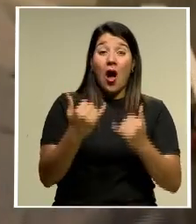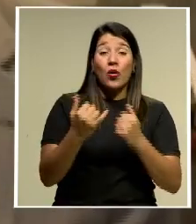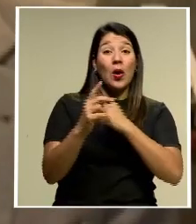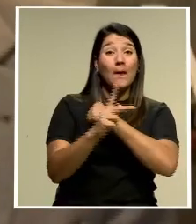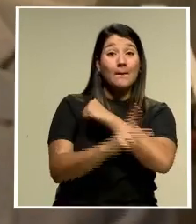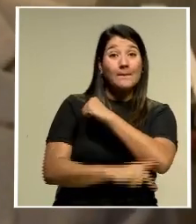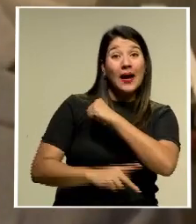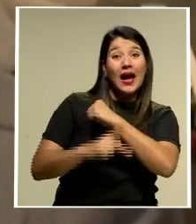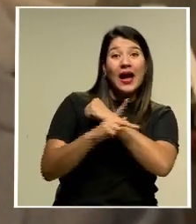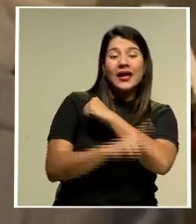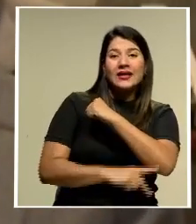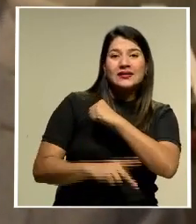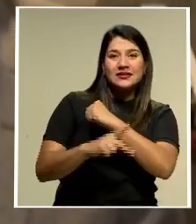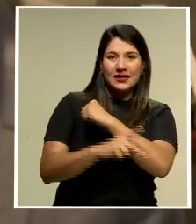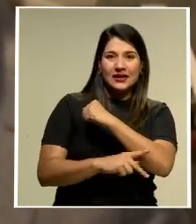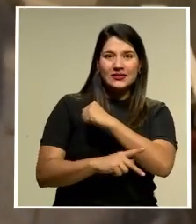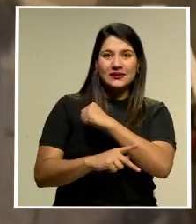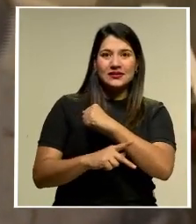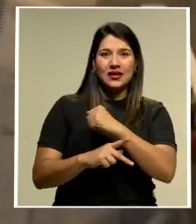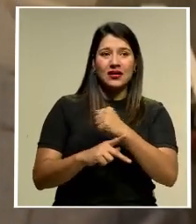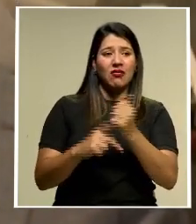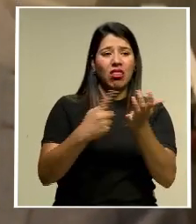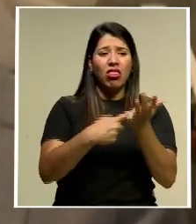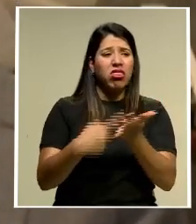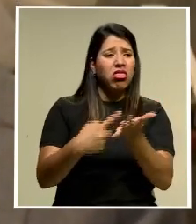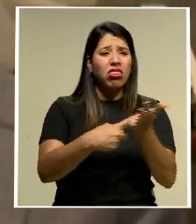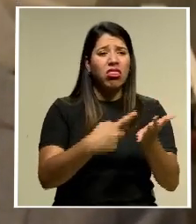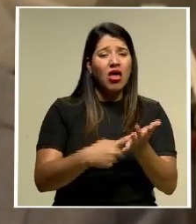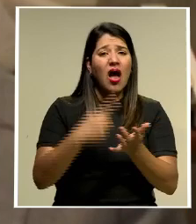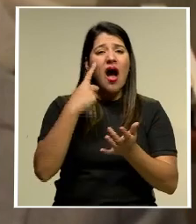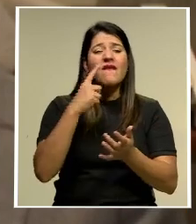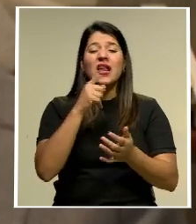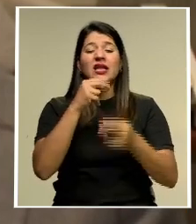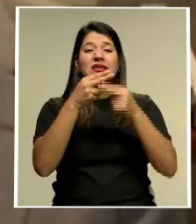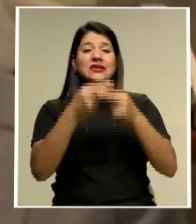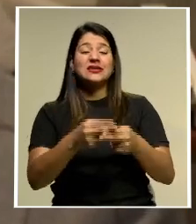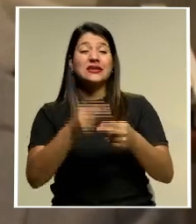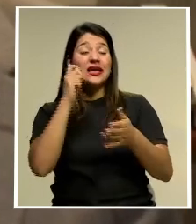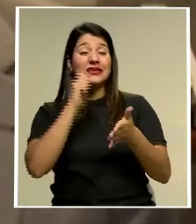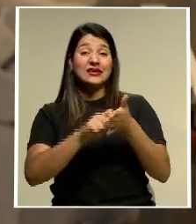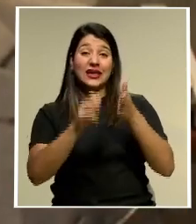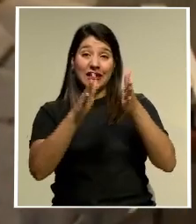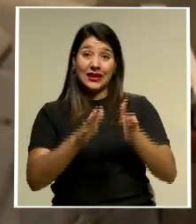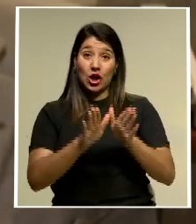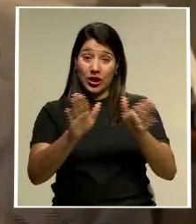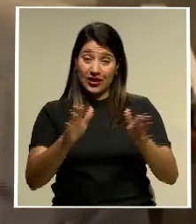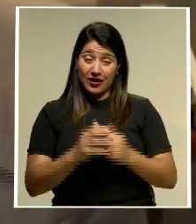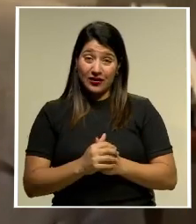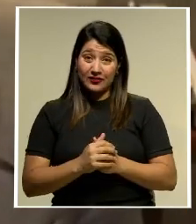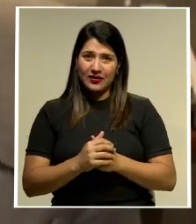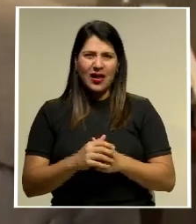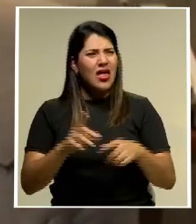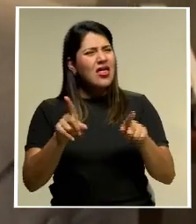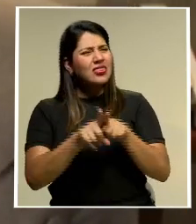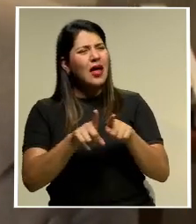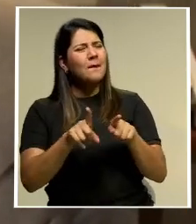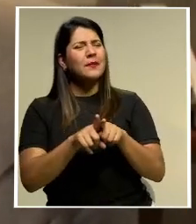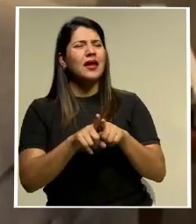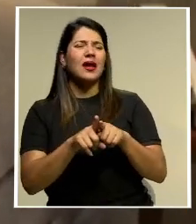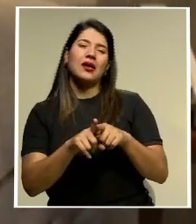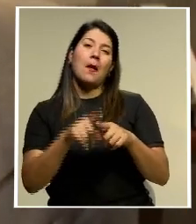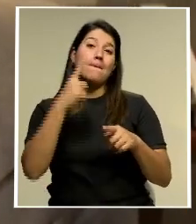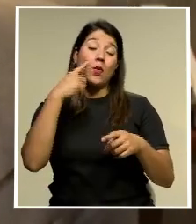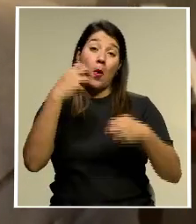países por nombrar el secretario general. Tiene un correlato muy fuerte también con las crisis